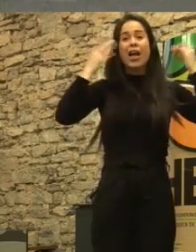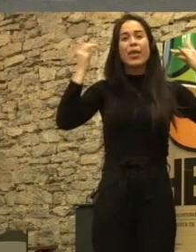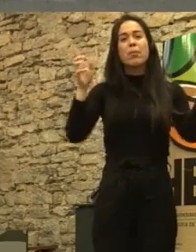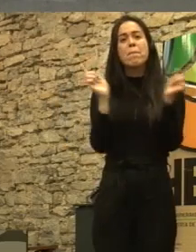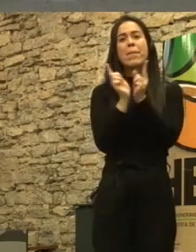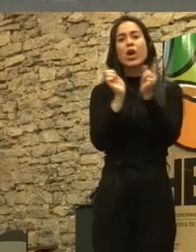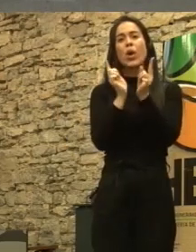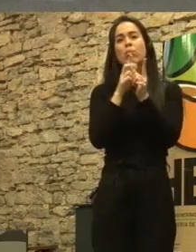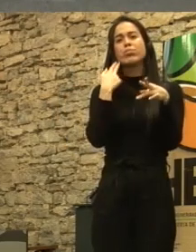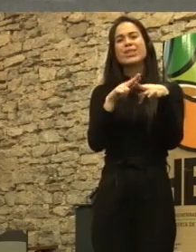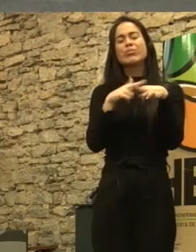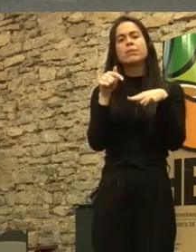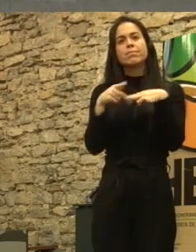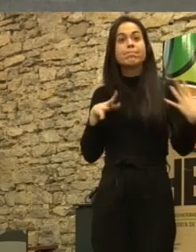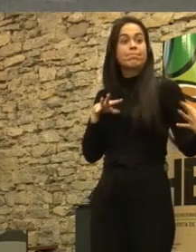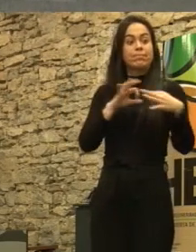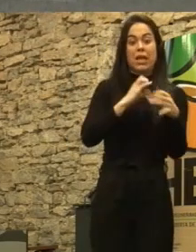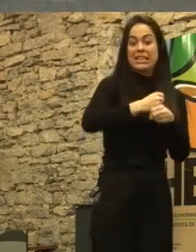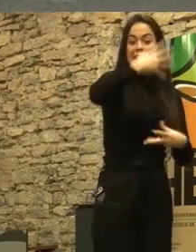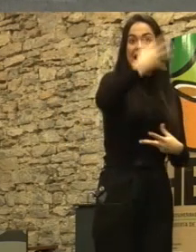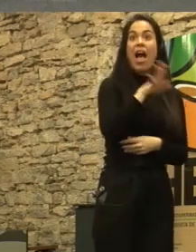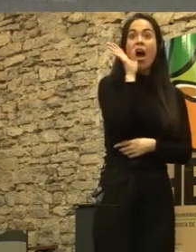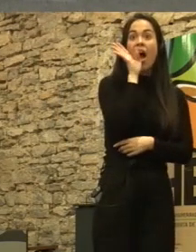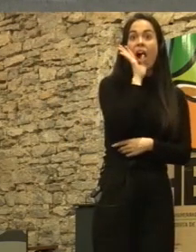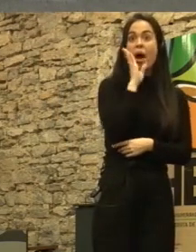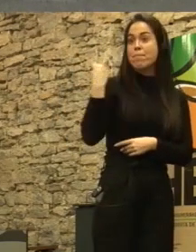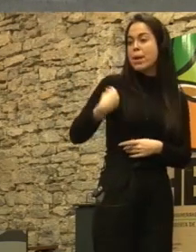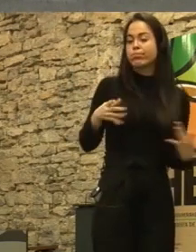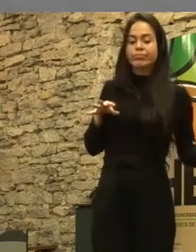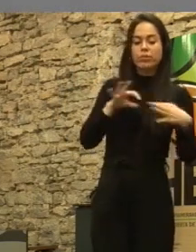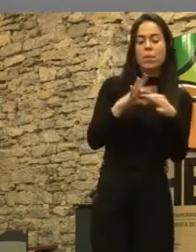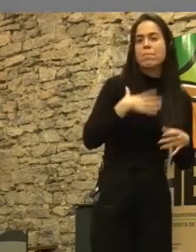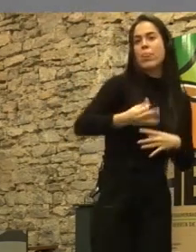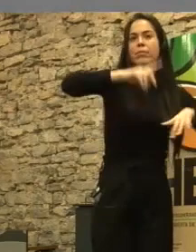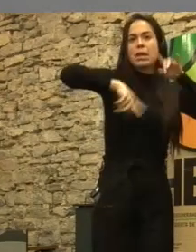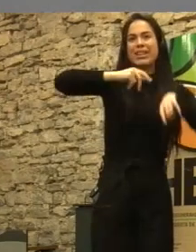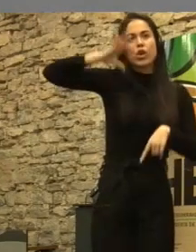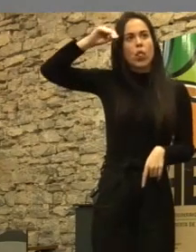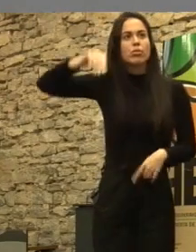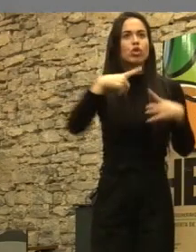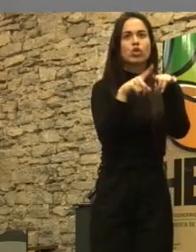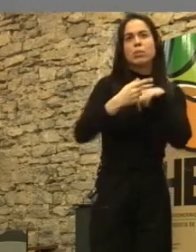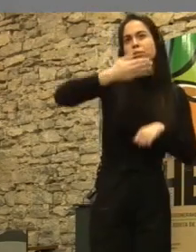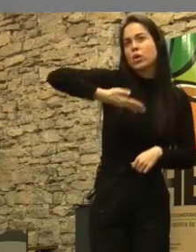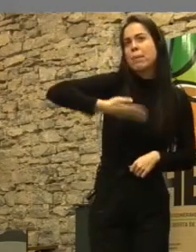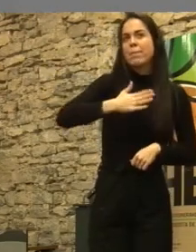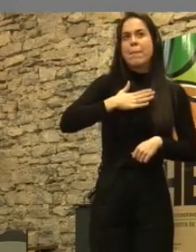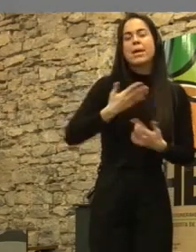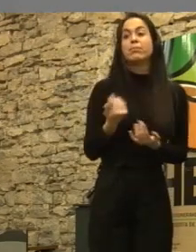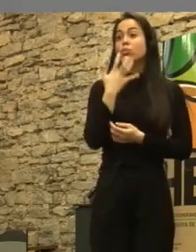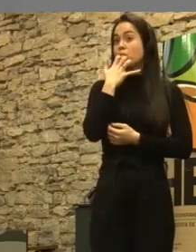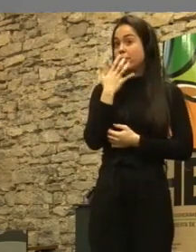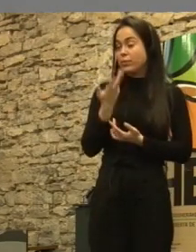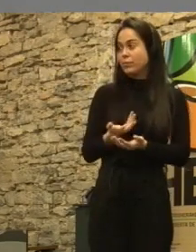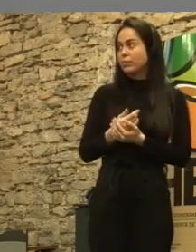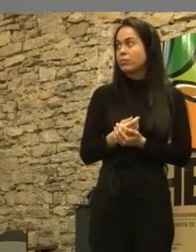Que es esta cosa que tiene que ver un poco como con tu realidad o con el conocimiento que tú tengas o con lo que sea importante para ti. En este caso, y es el ejemplo